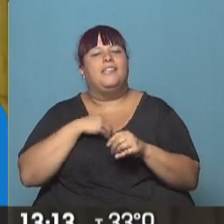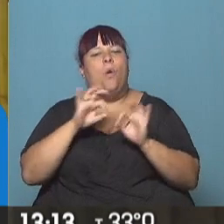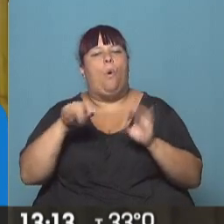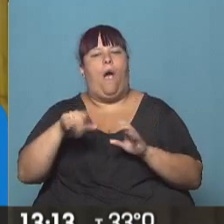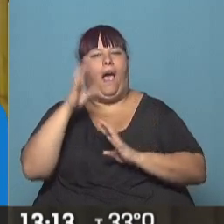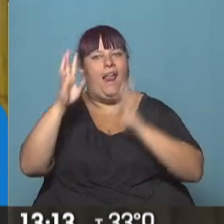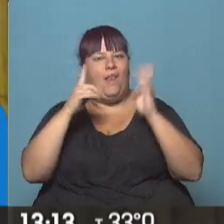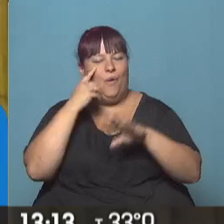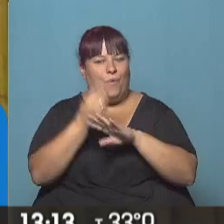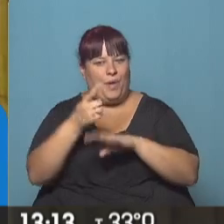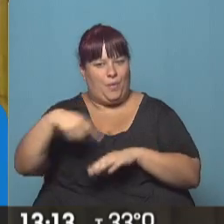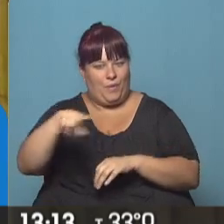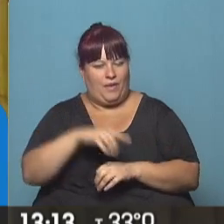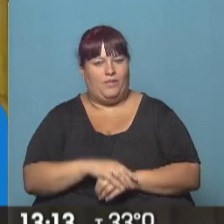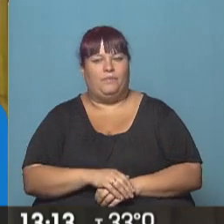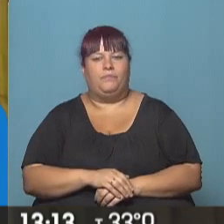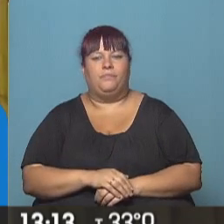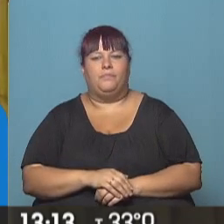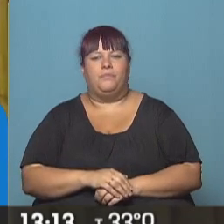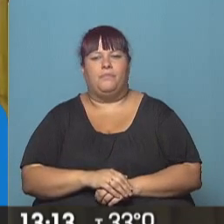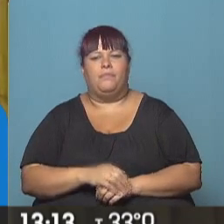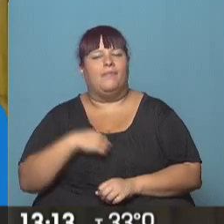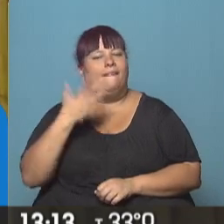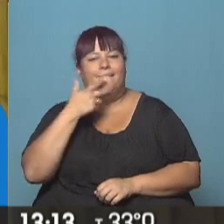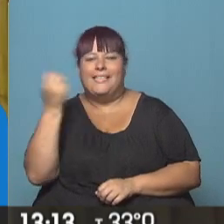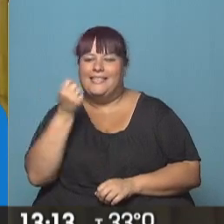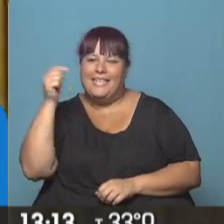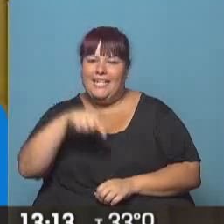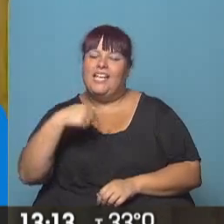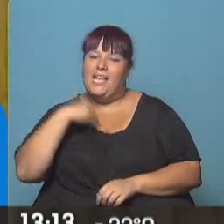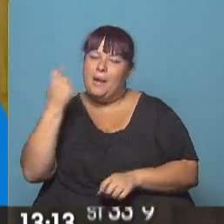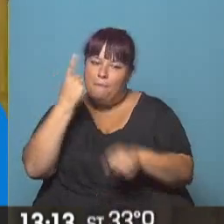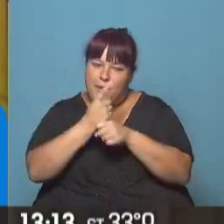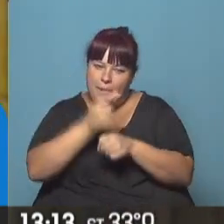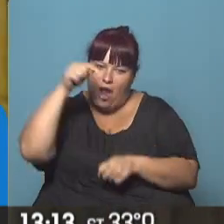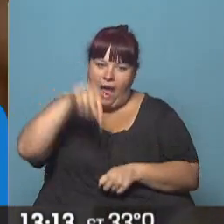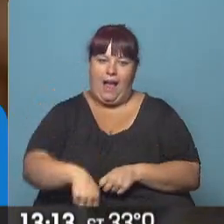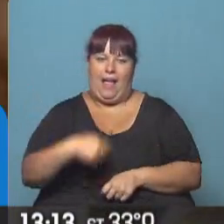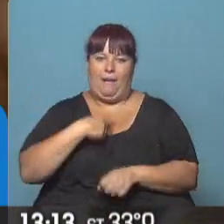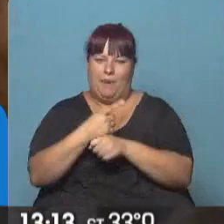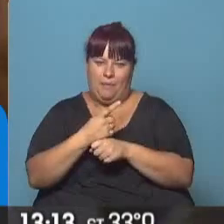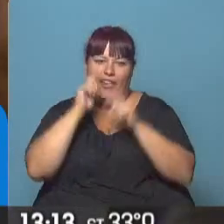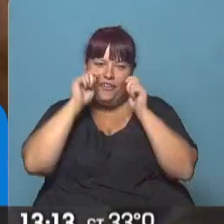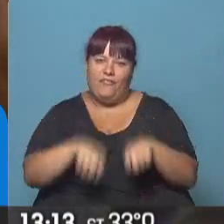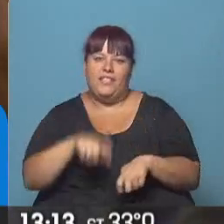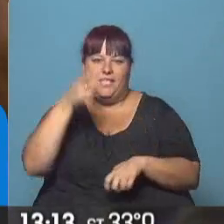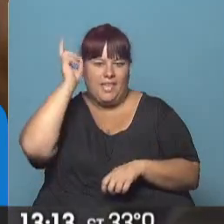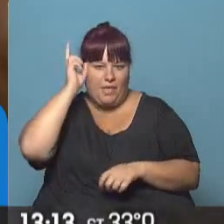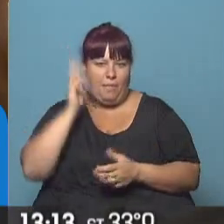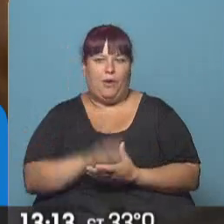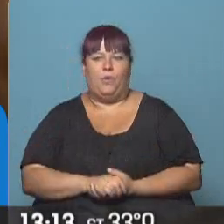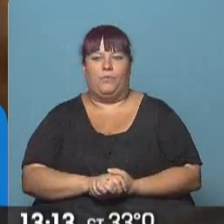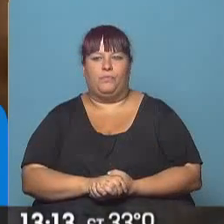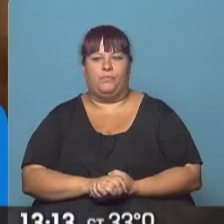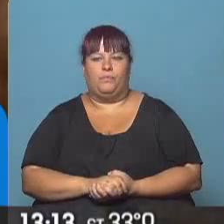amazónicos. He deseado mucho este encuentro. Quise empezar por aquí, la visita a Perú.